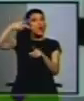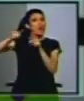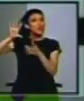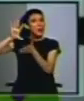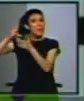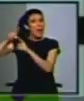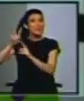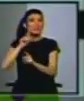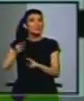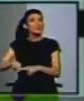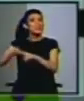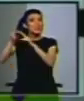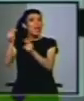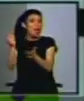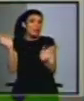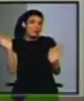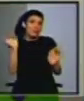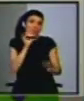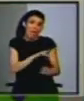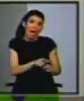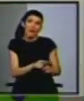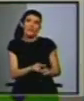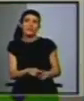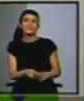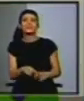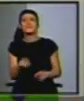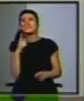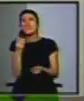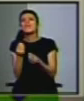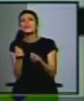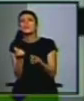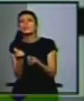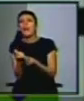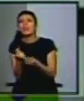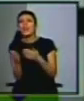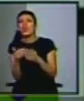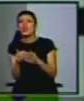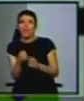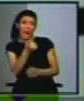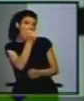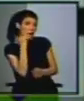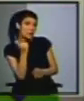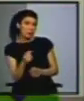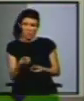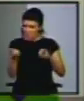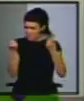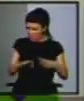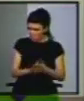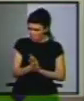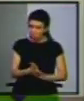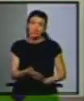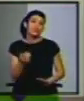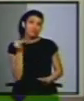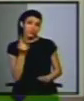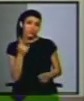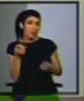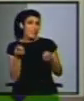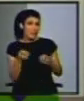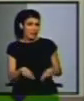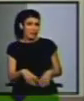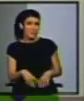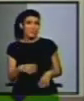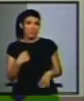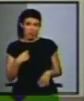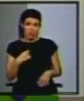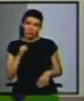recaudo. ¿Qué pasó con el resto de la plata? ¿Dónde está? En el casino. ¿O sea, usted perdió todo? Perdí todo en el casino. Yo, a ver,